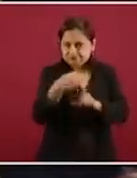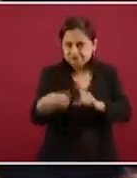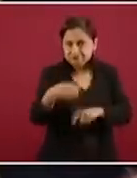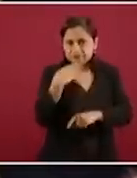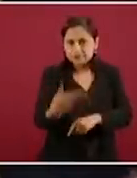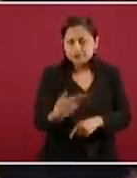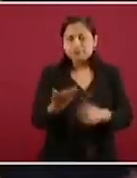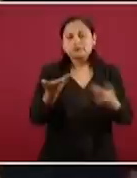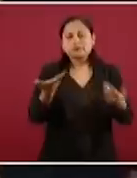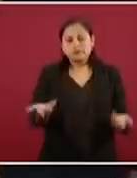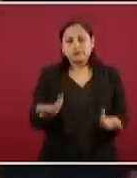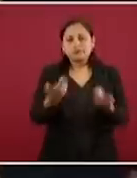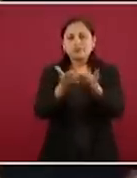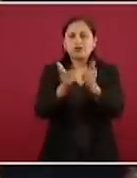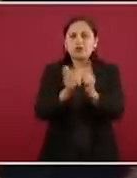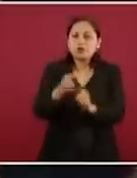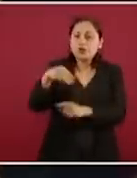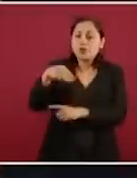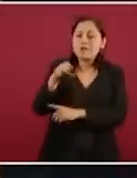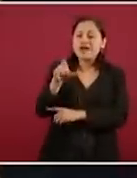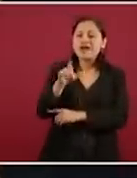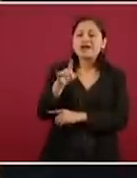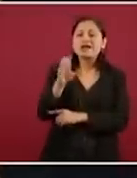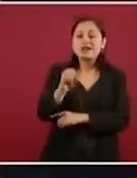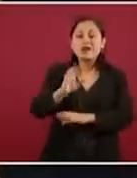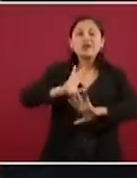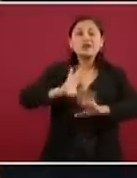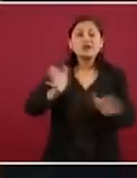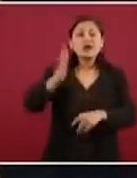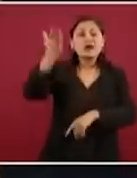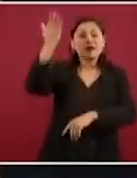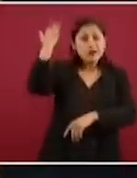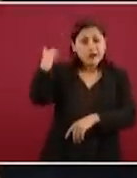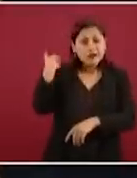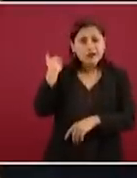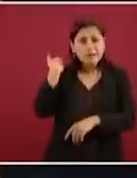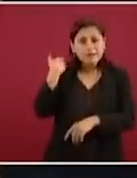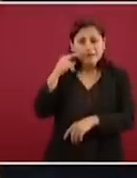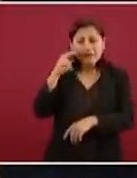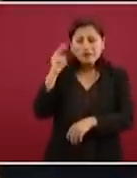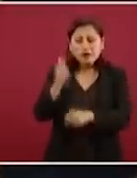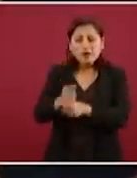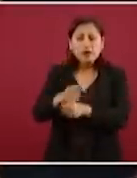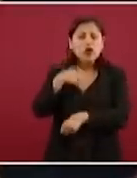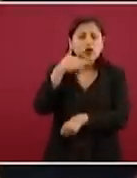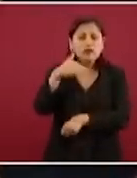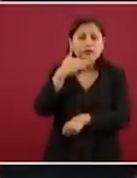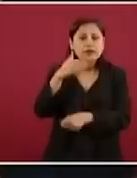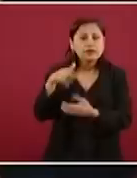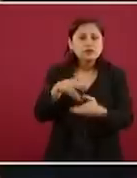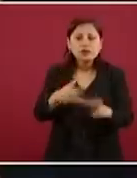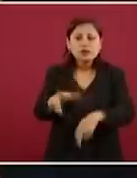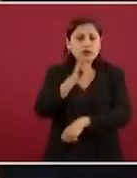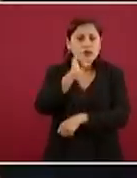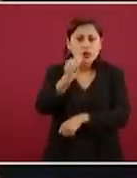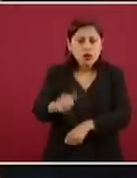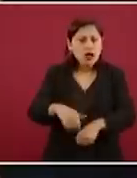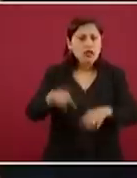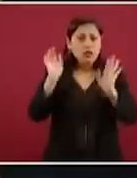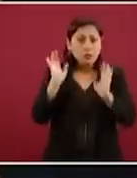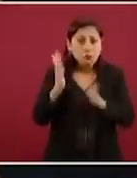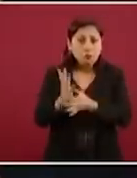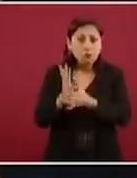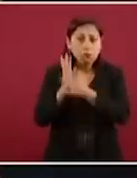México ya había comprobado que en el río Sonora no había tal contaminación, que ya había quedado todo